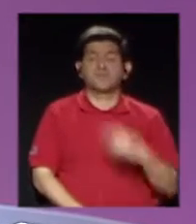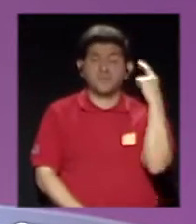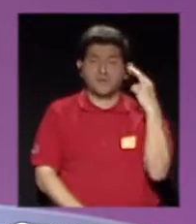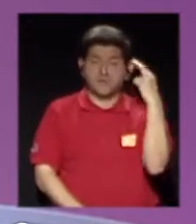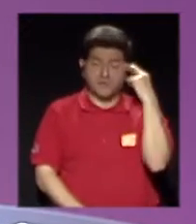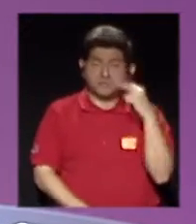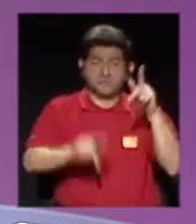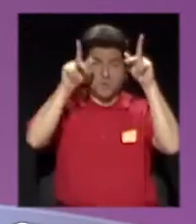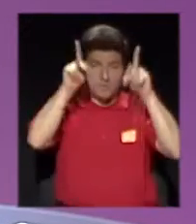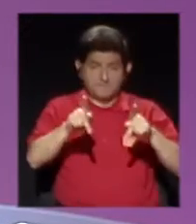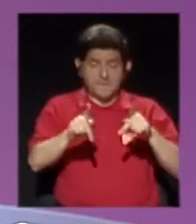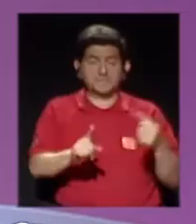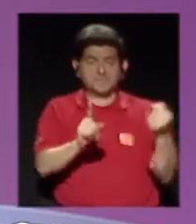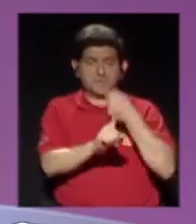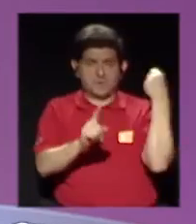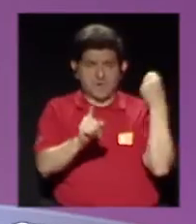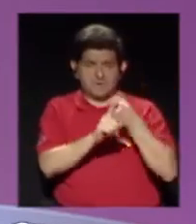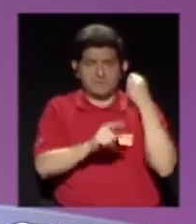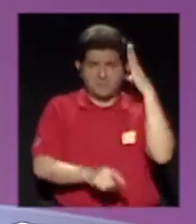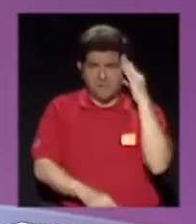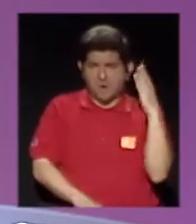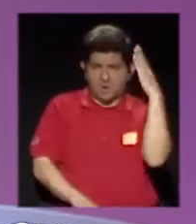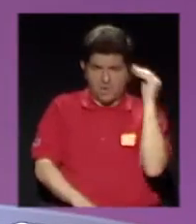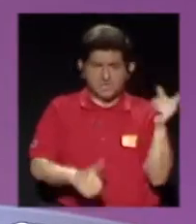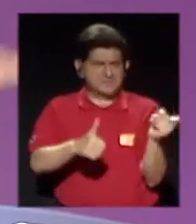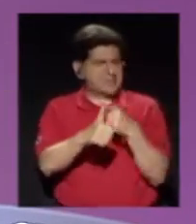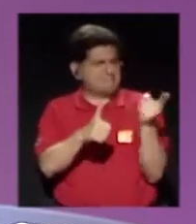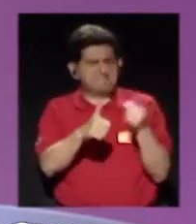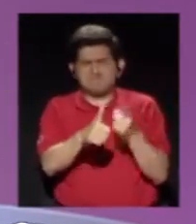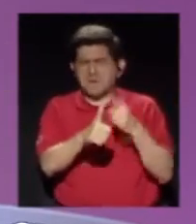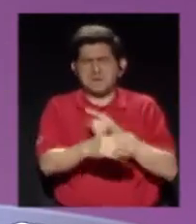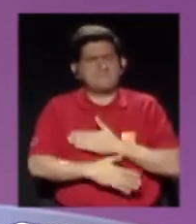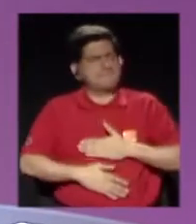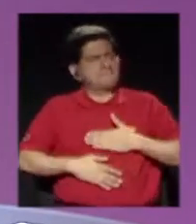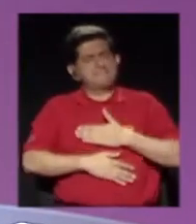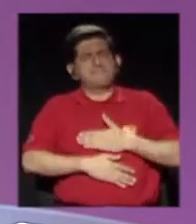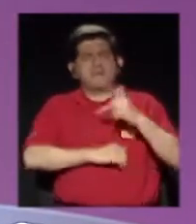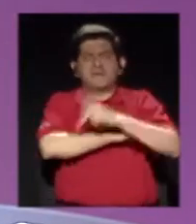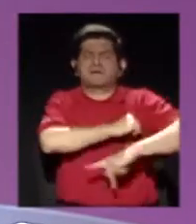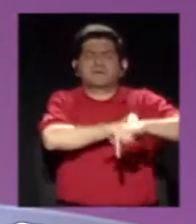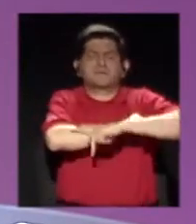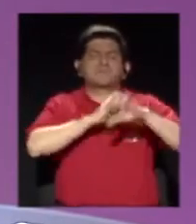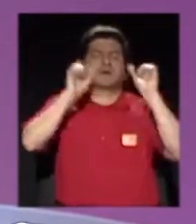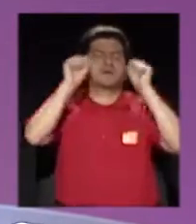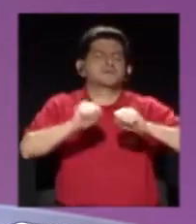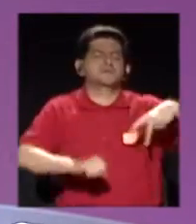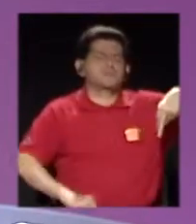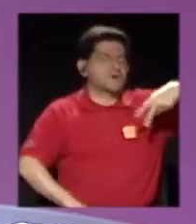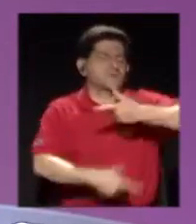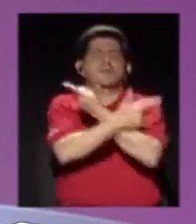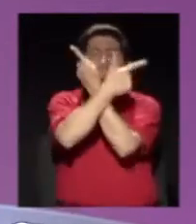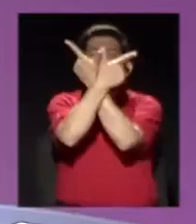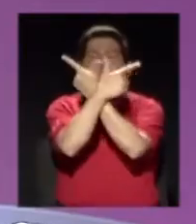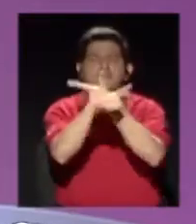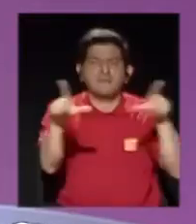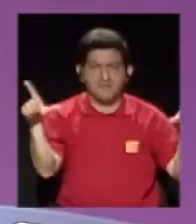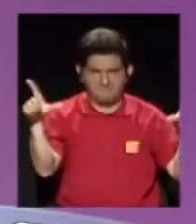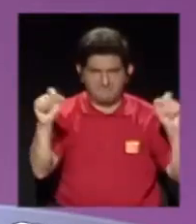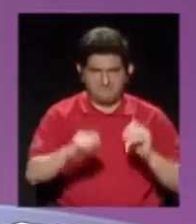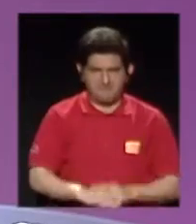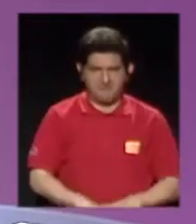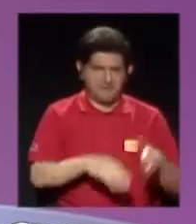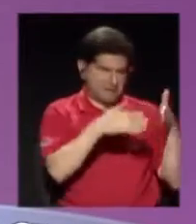la persona que ha vivido violencia lo primero que disfruta de este país es poder caminar libremente en la